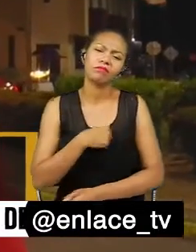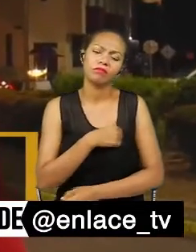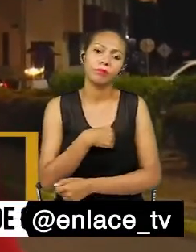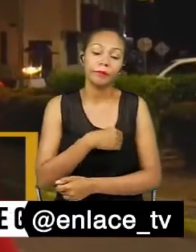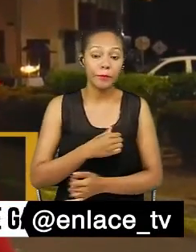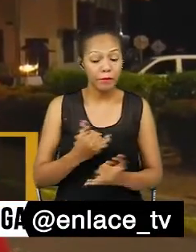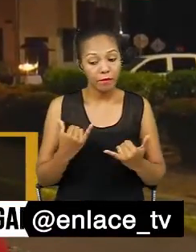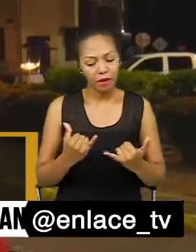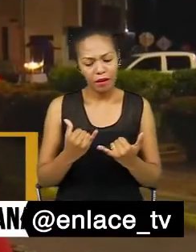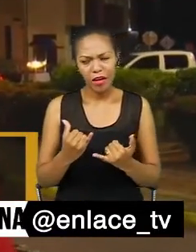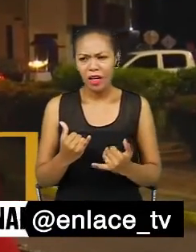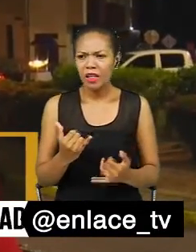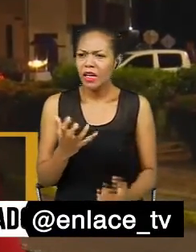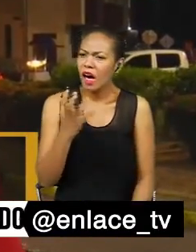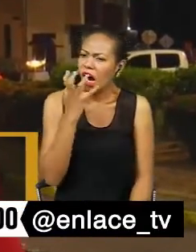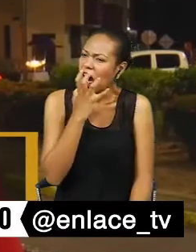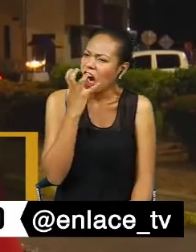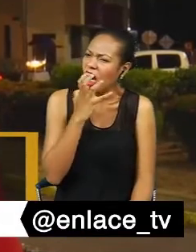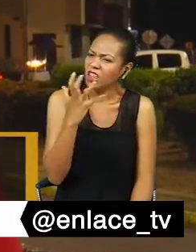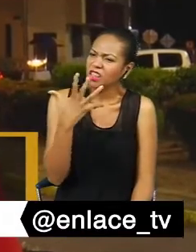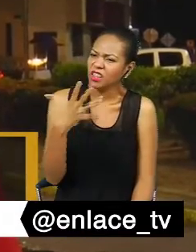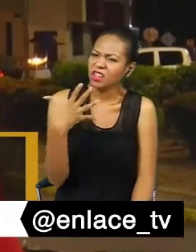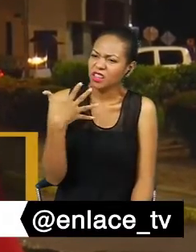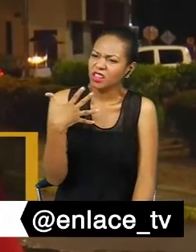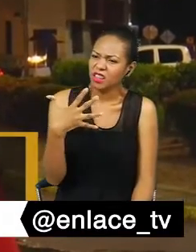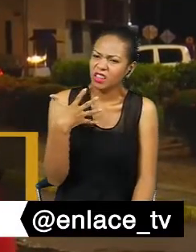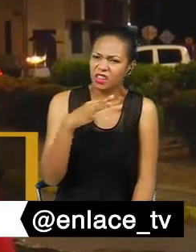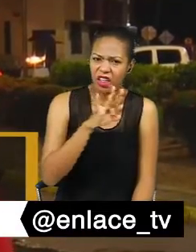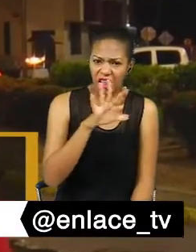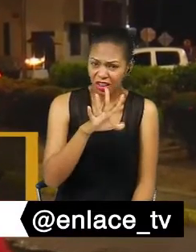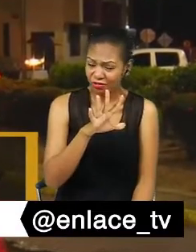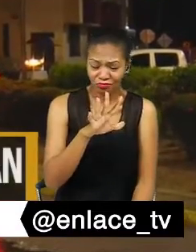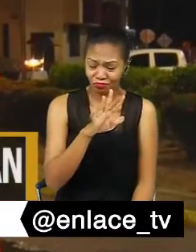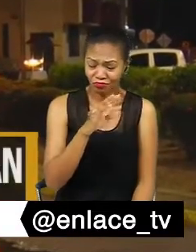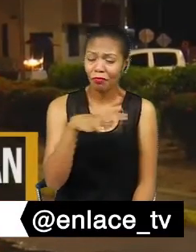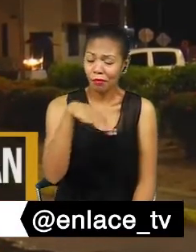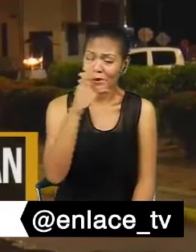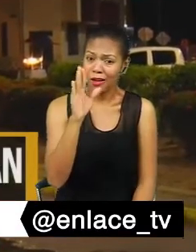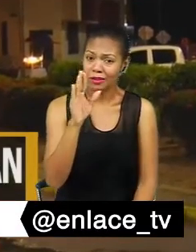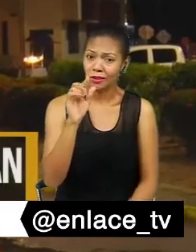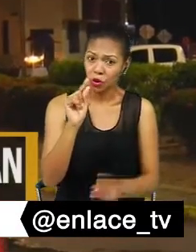en temperaturas de más de 35, 38 grados y ya se han presentado